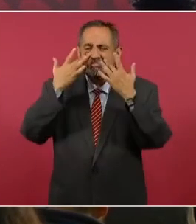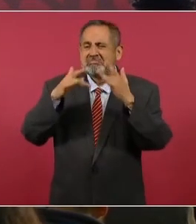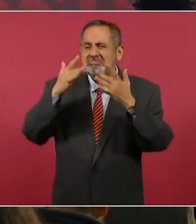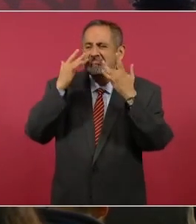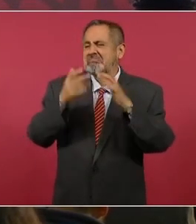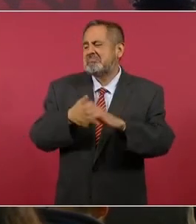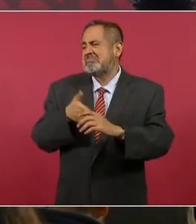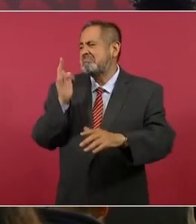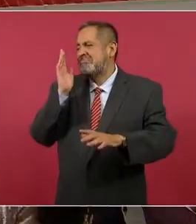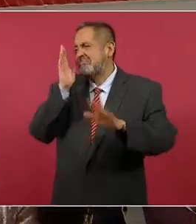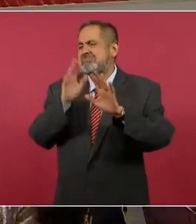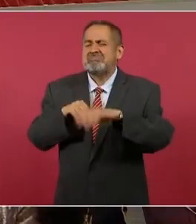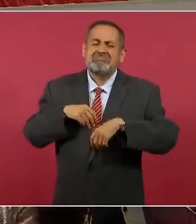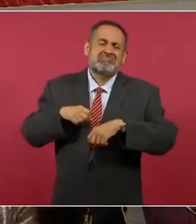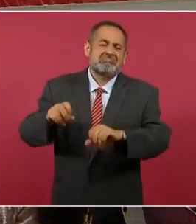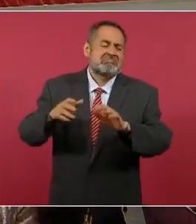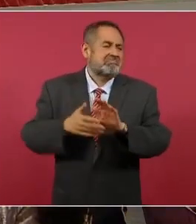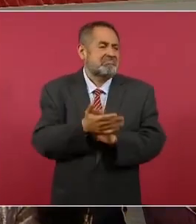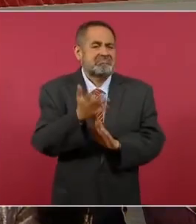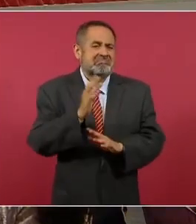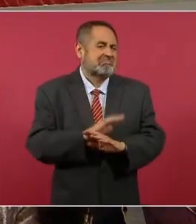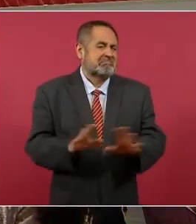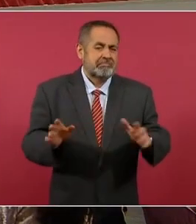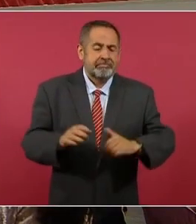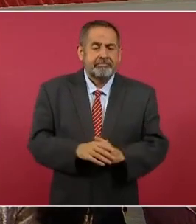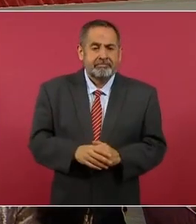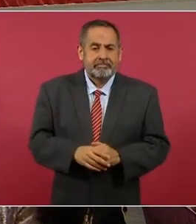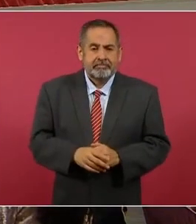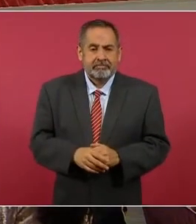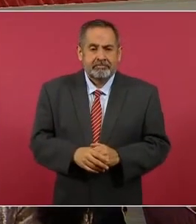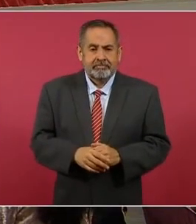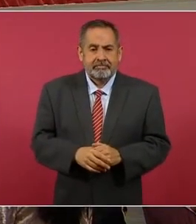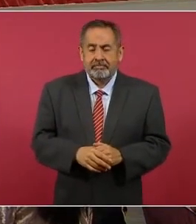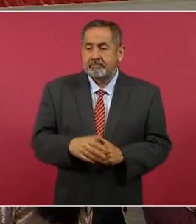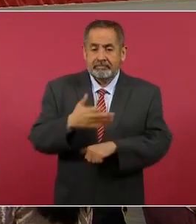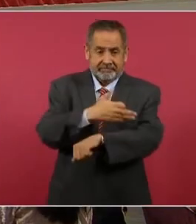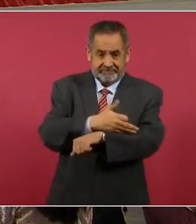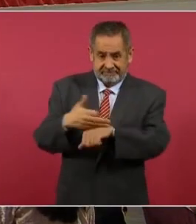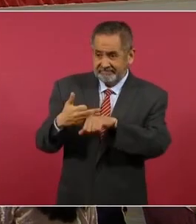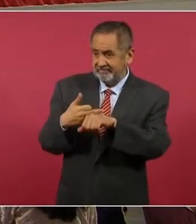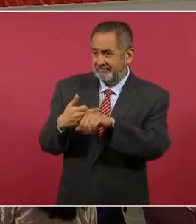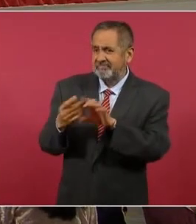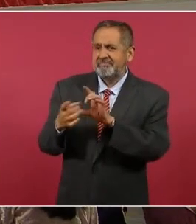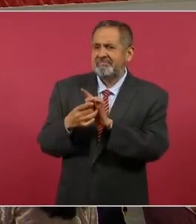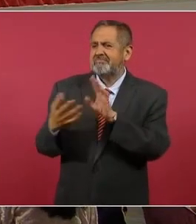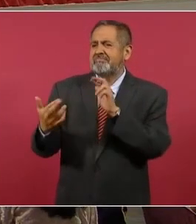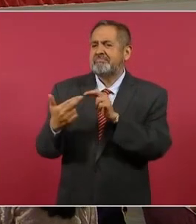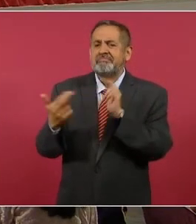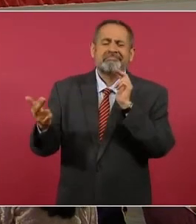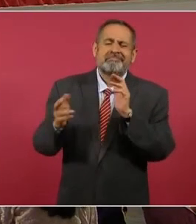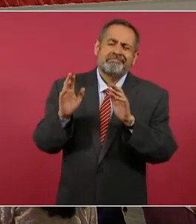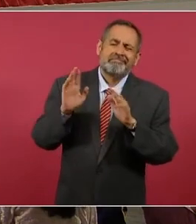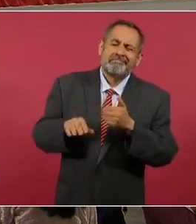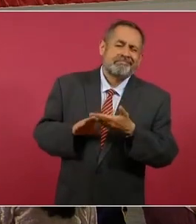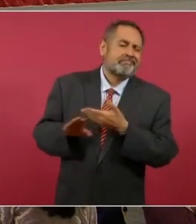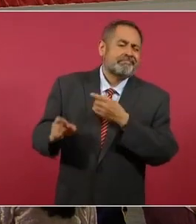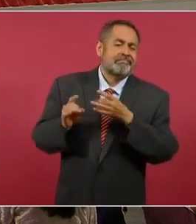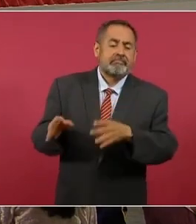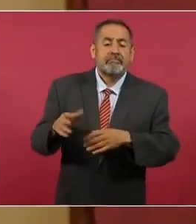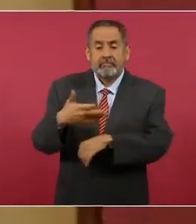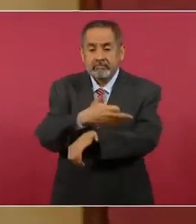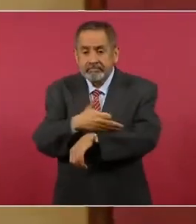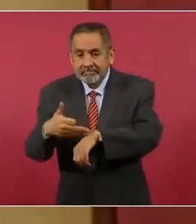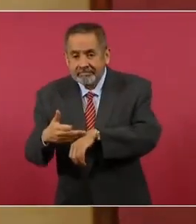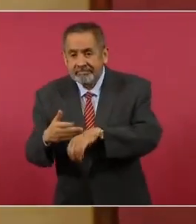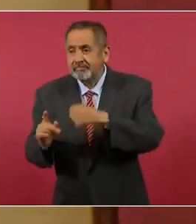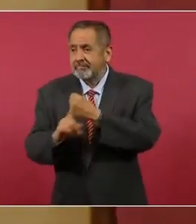escolar y bajo rendimiento. Y se rompen los lazos familiares o los lazos de amistad. Ya decíamos, la